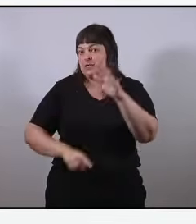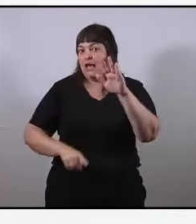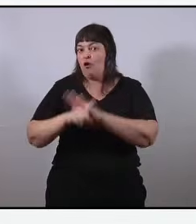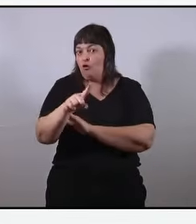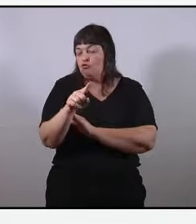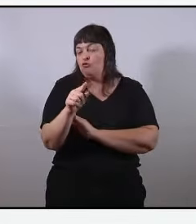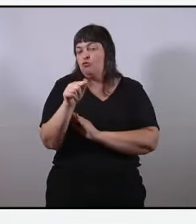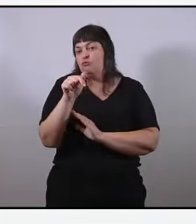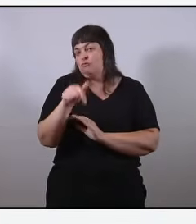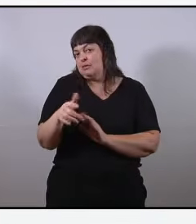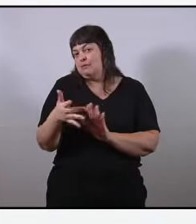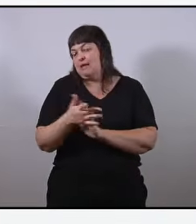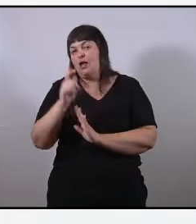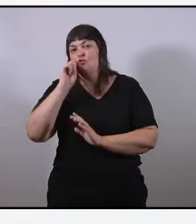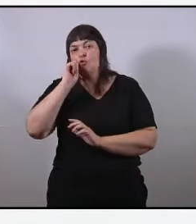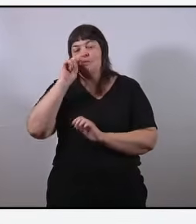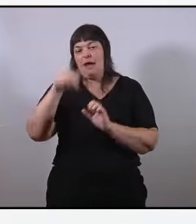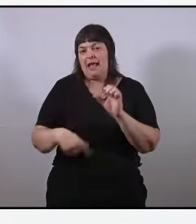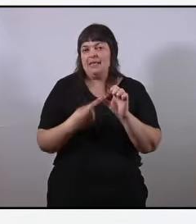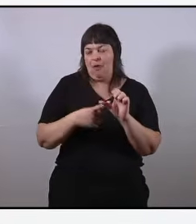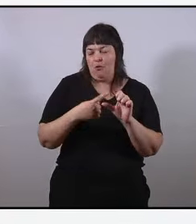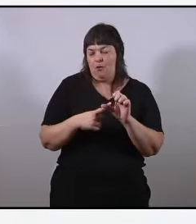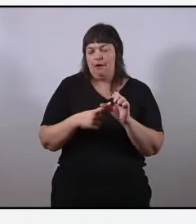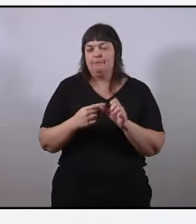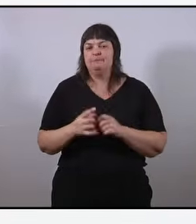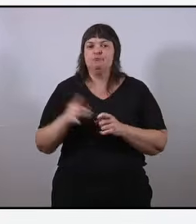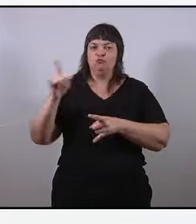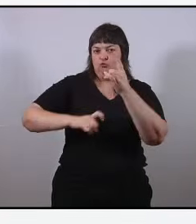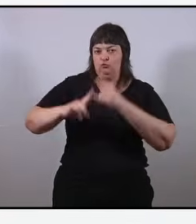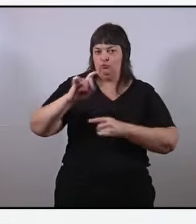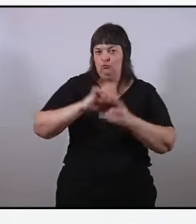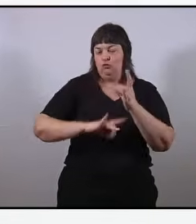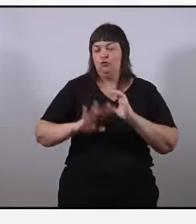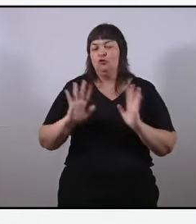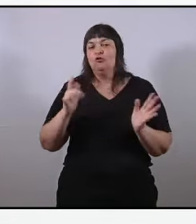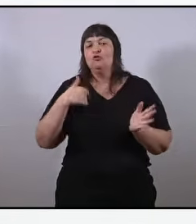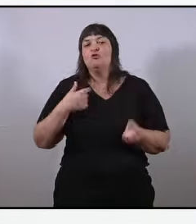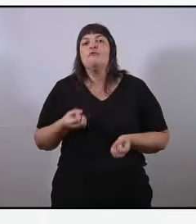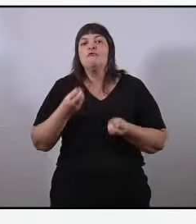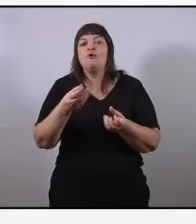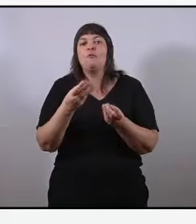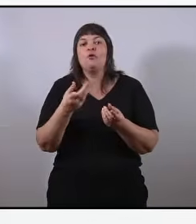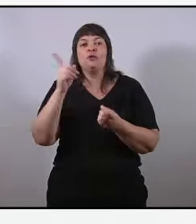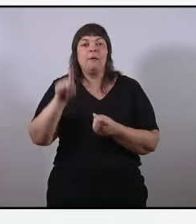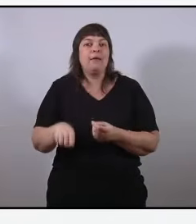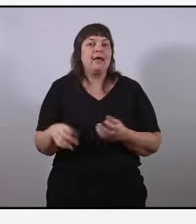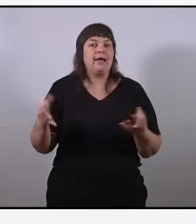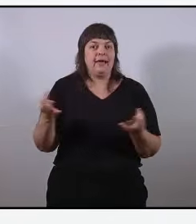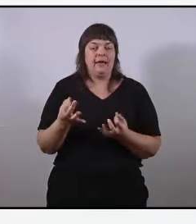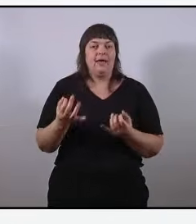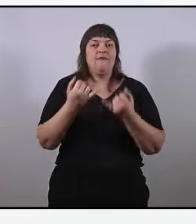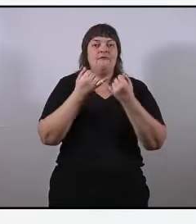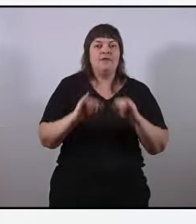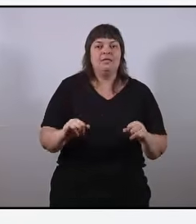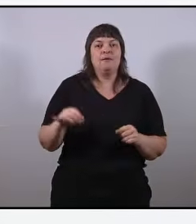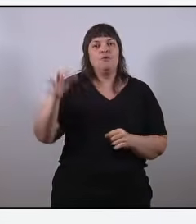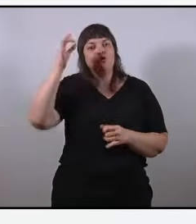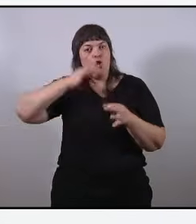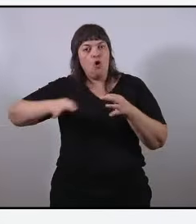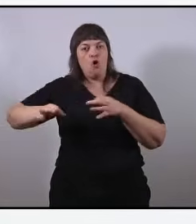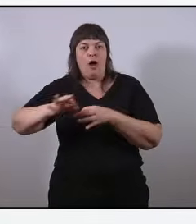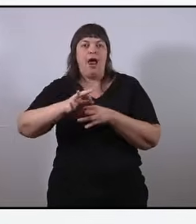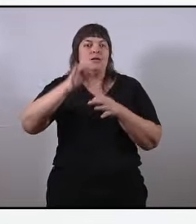trae siempre el turismo en Extremadura. Asimismo, les informo de que hemos autorizado 2 festivos locales para